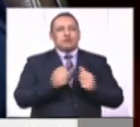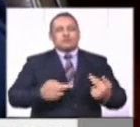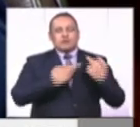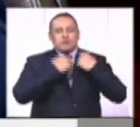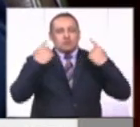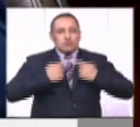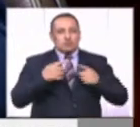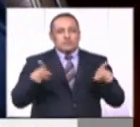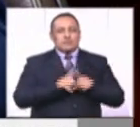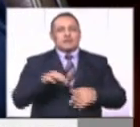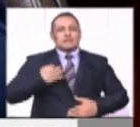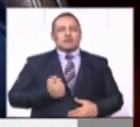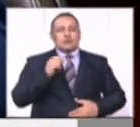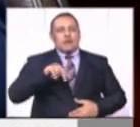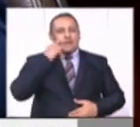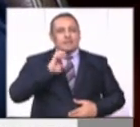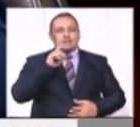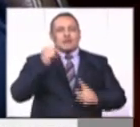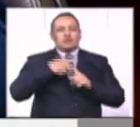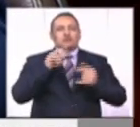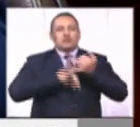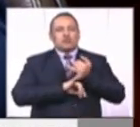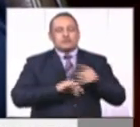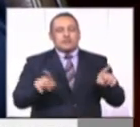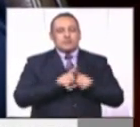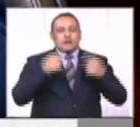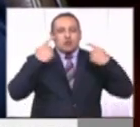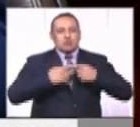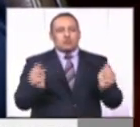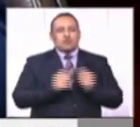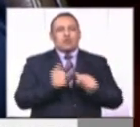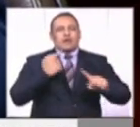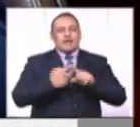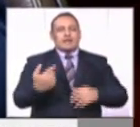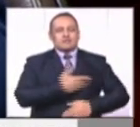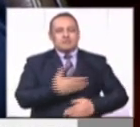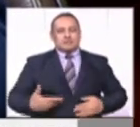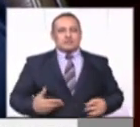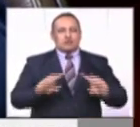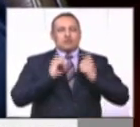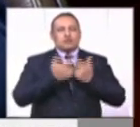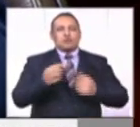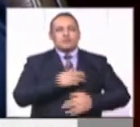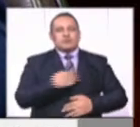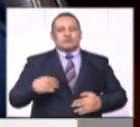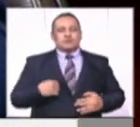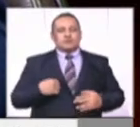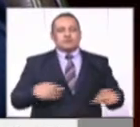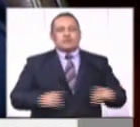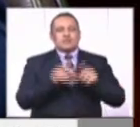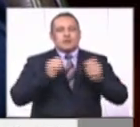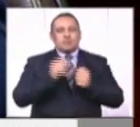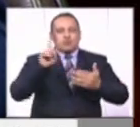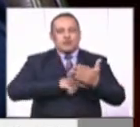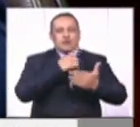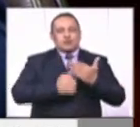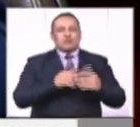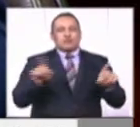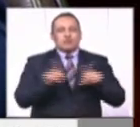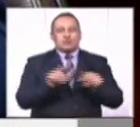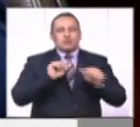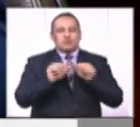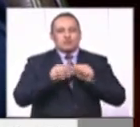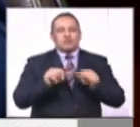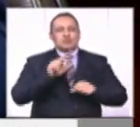pública al Señor Aníbal Torres Vázquez en su condición de expresidente del Consejo de ministros por infracción a los